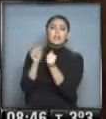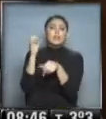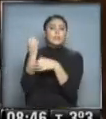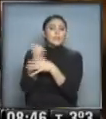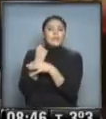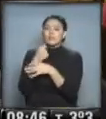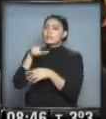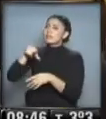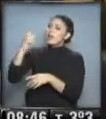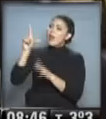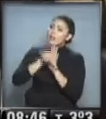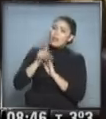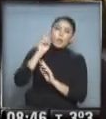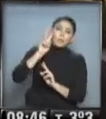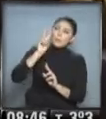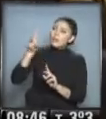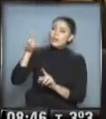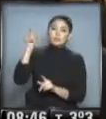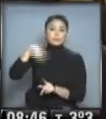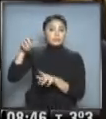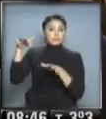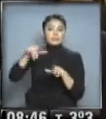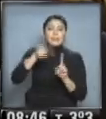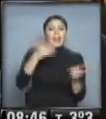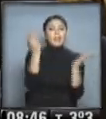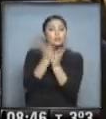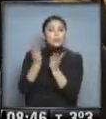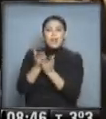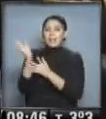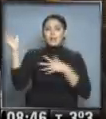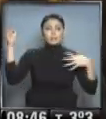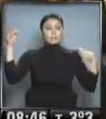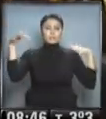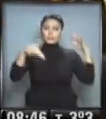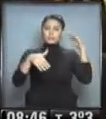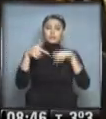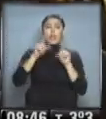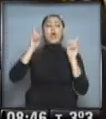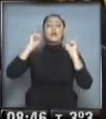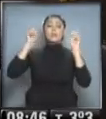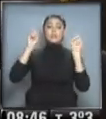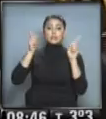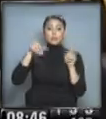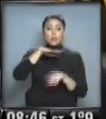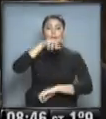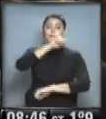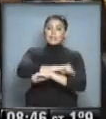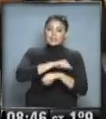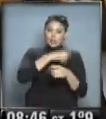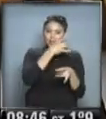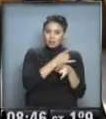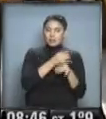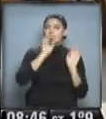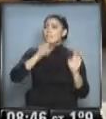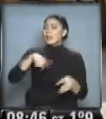a Tito Nena de legislador, a estudiantes, han venido los profesores de la Avellaneda, han